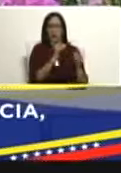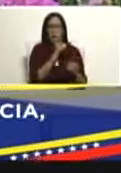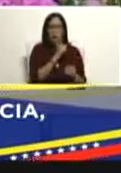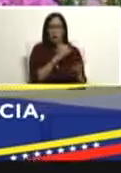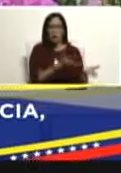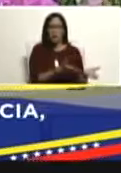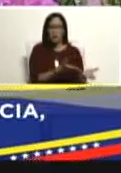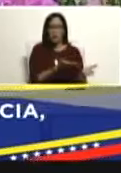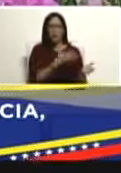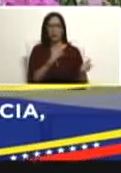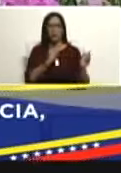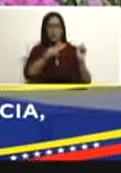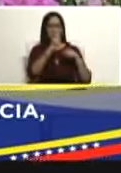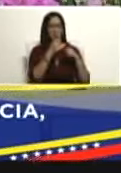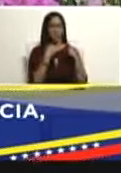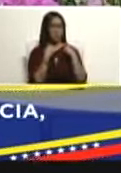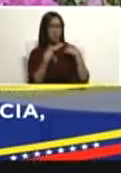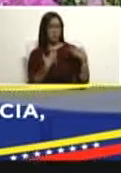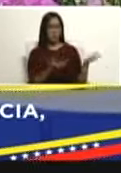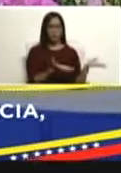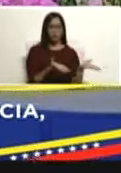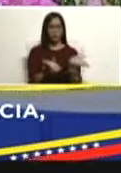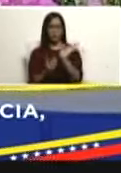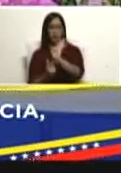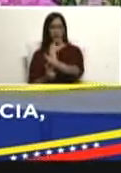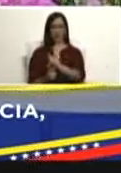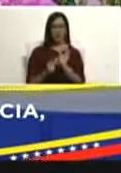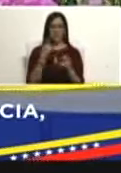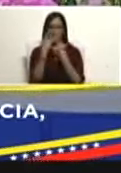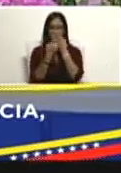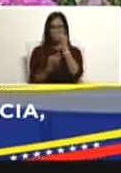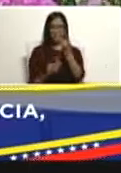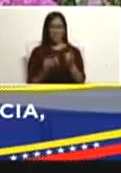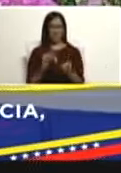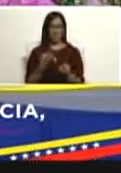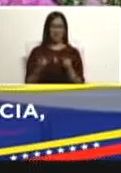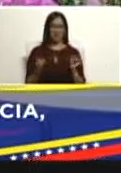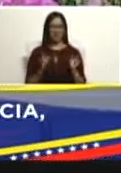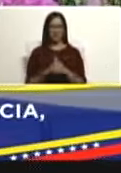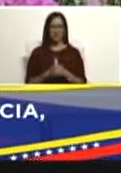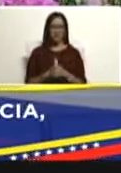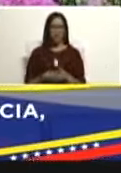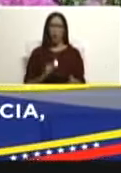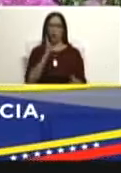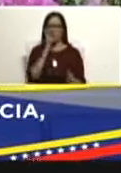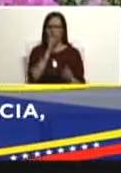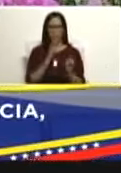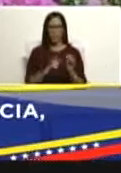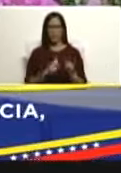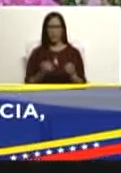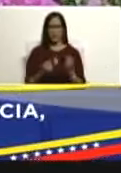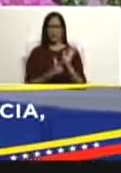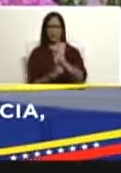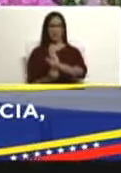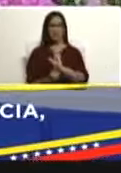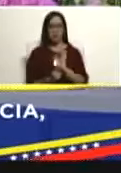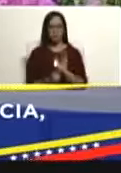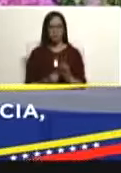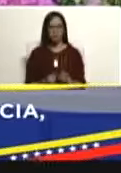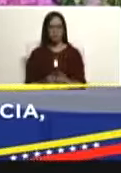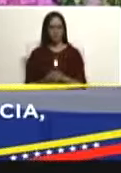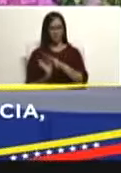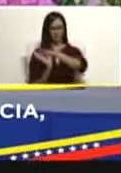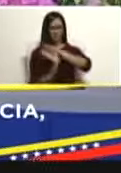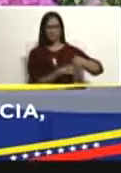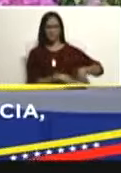las quieren vender como moda o nos las quieren vender como inevitable, catastróficamente inevitable, o tenemos que aferrarnos